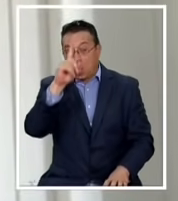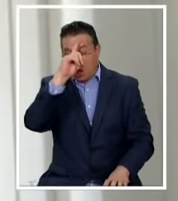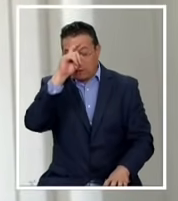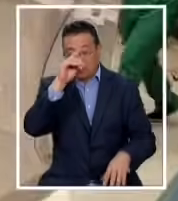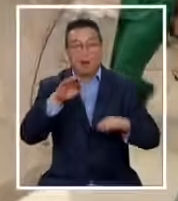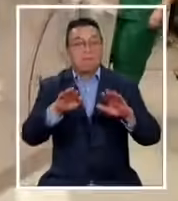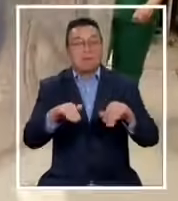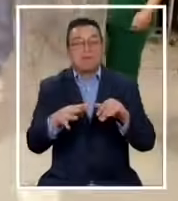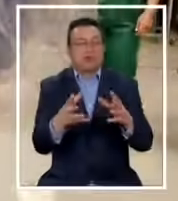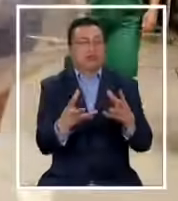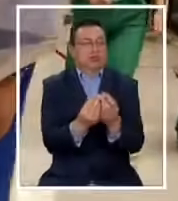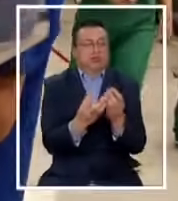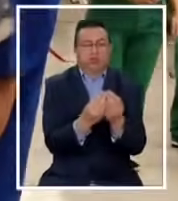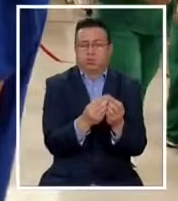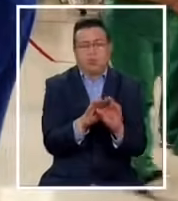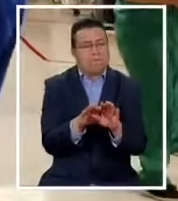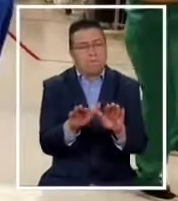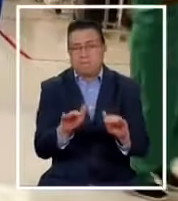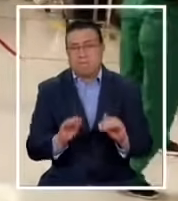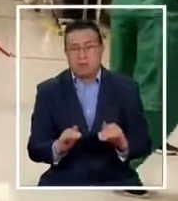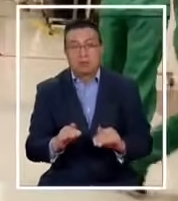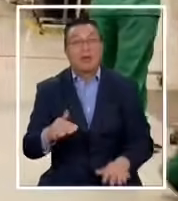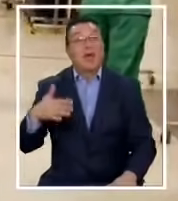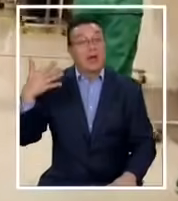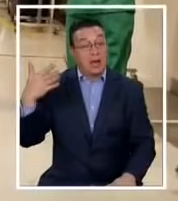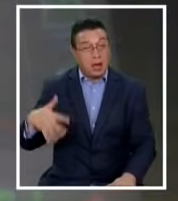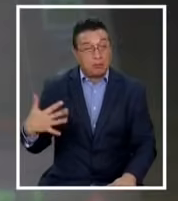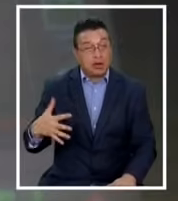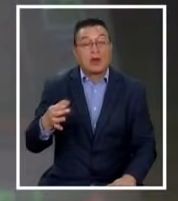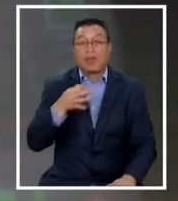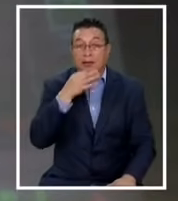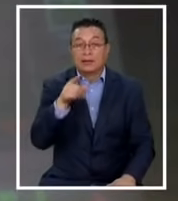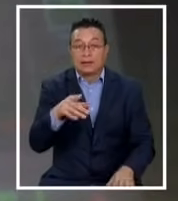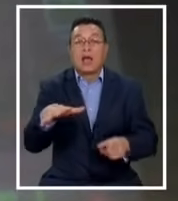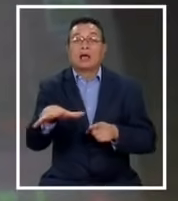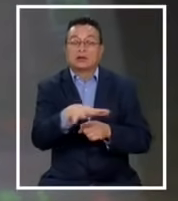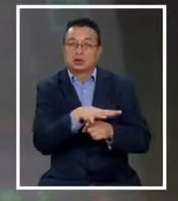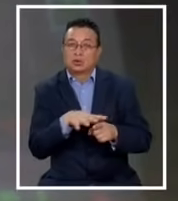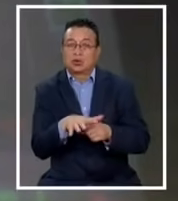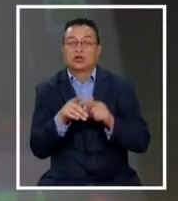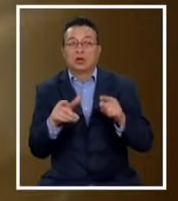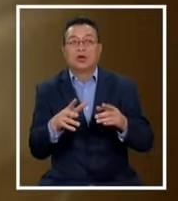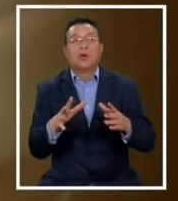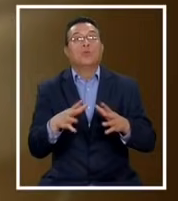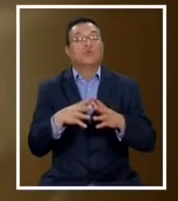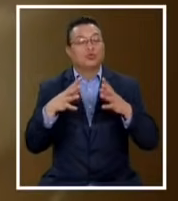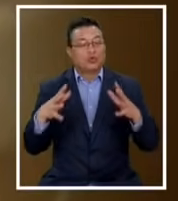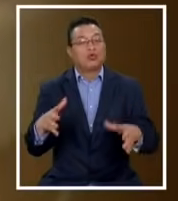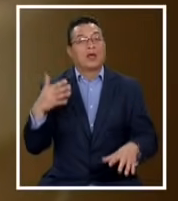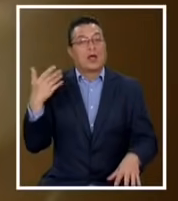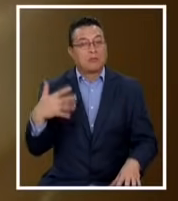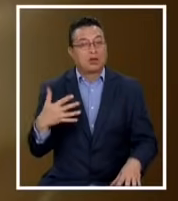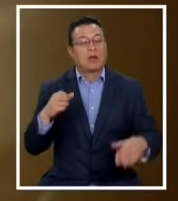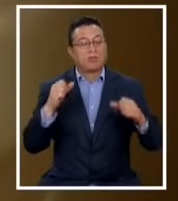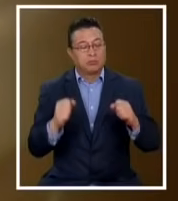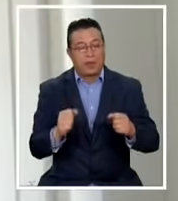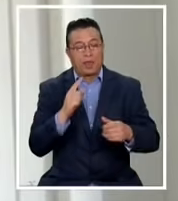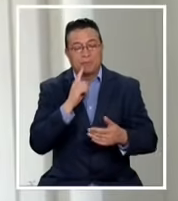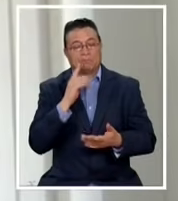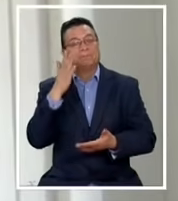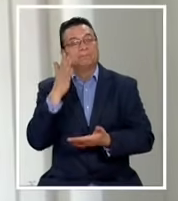muy ocupados y muy saturados. Es importante considerar esta situación en forma muy importante para poder